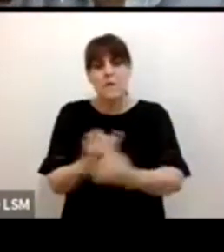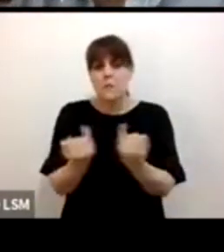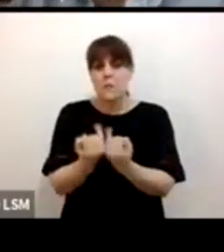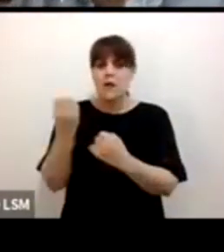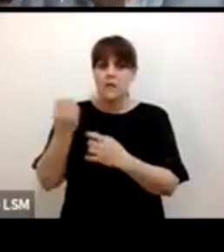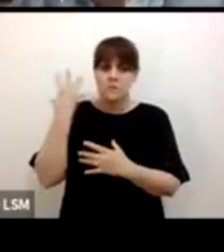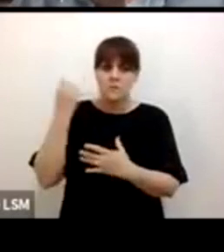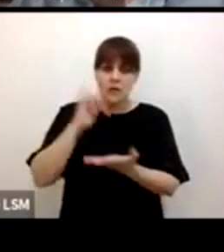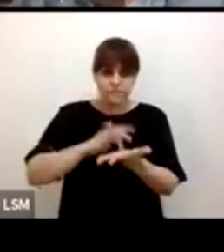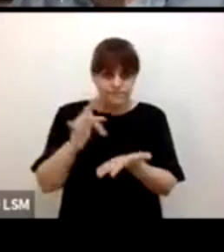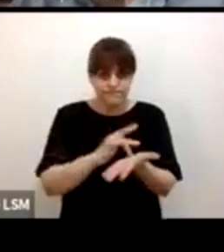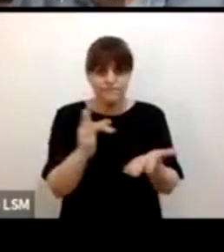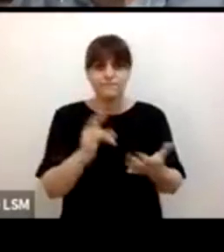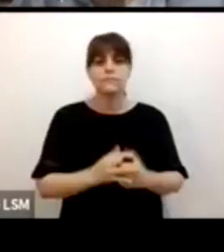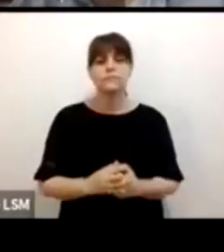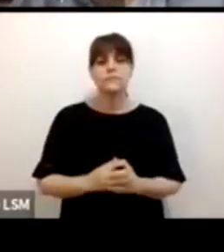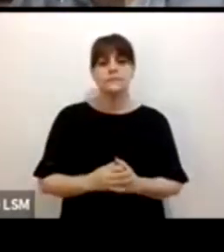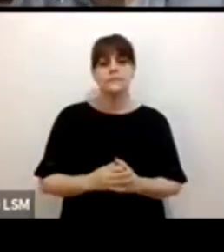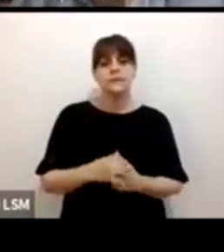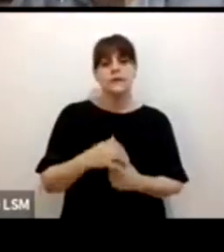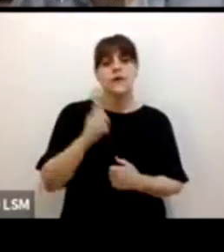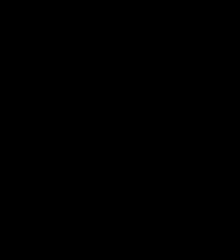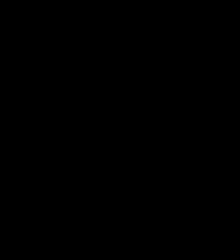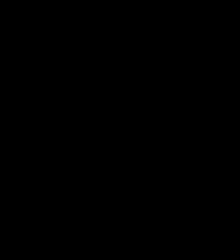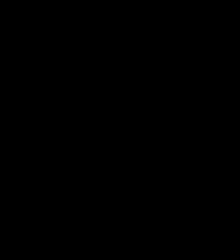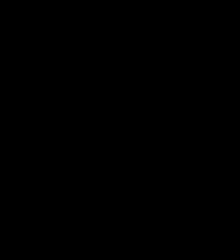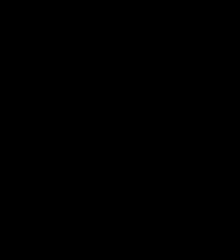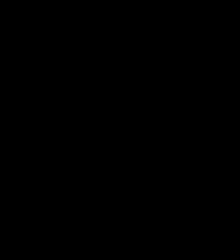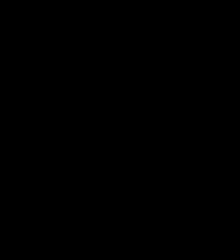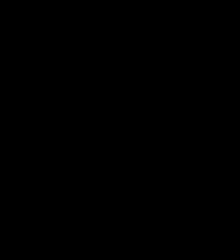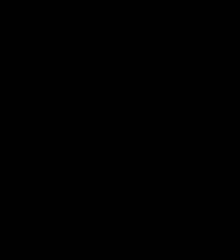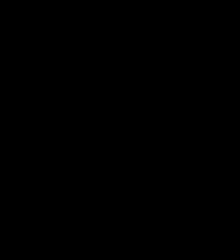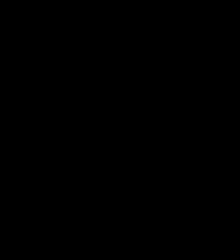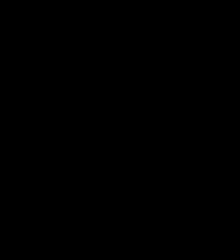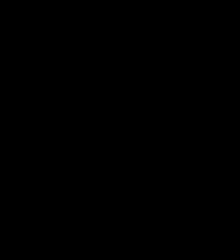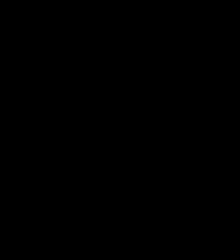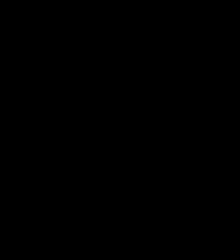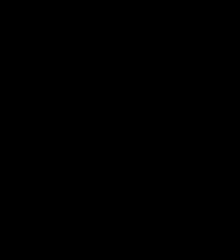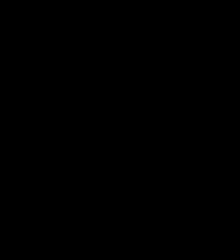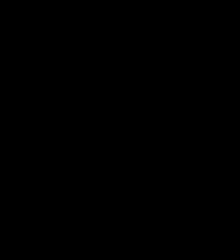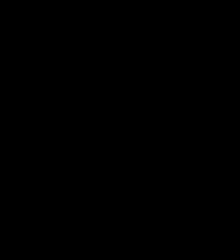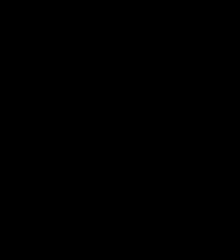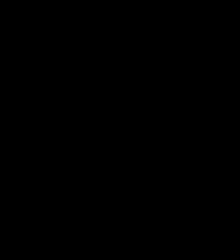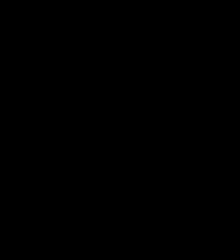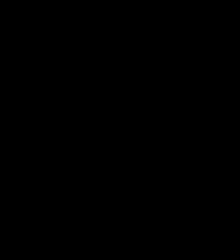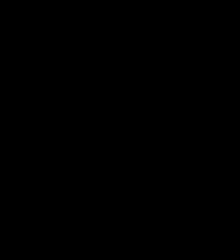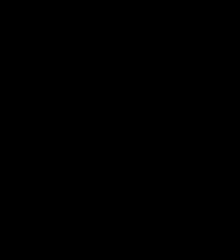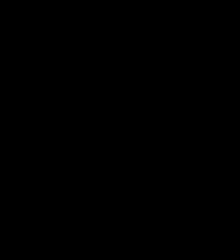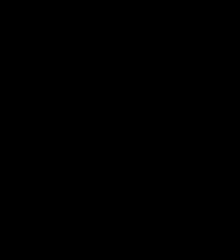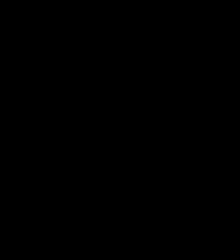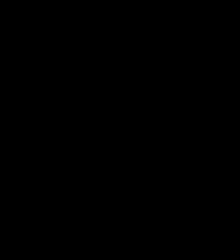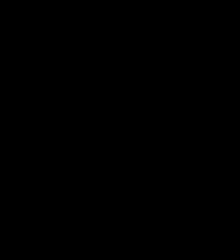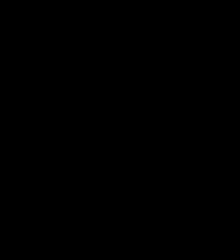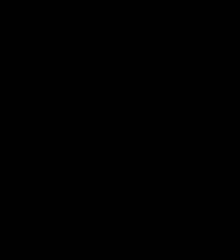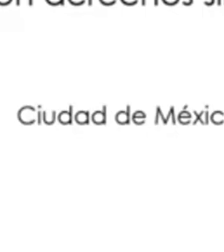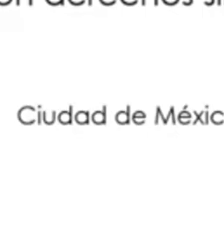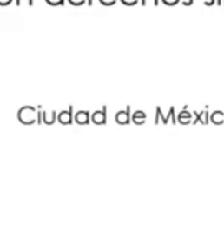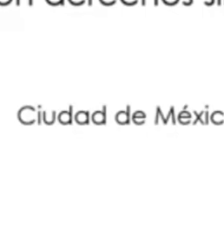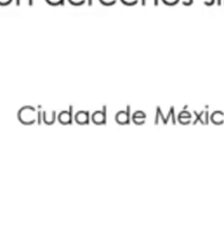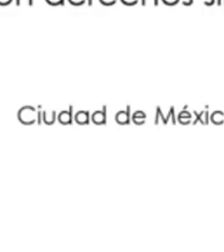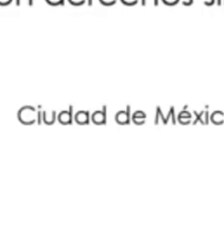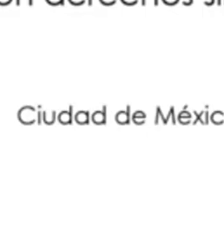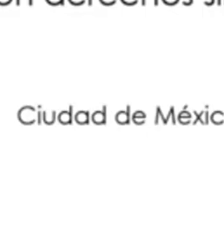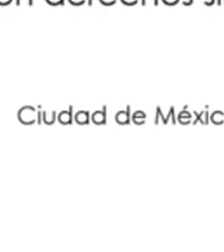si me puede ayudarnos, yo no veo la presentación desde acá, ahora, sí, preparé una